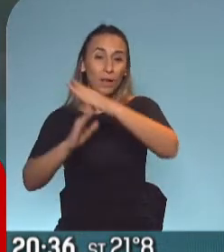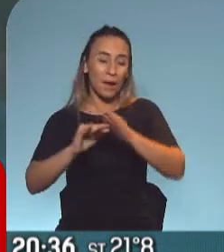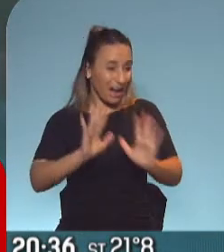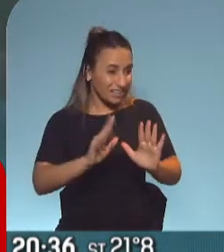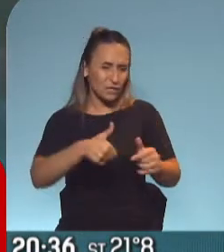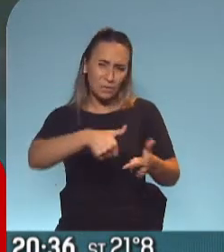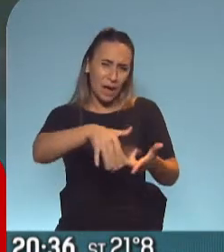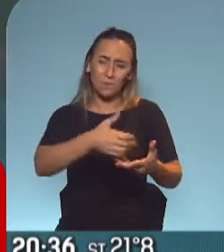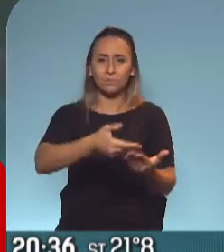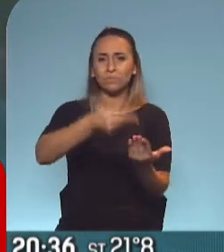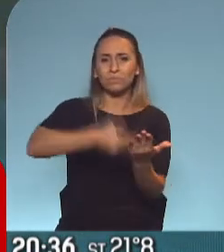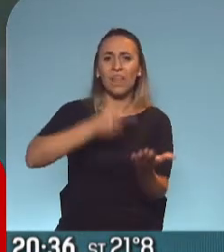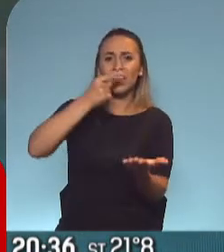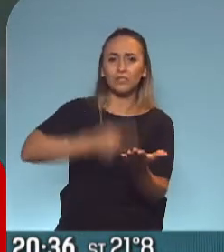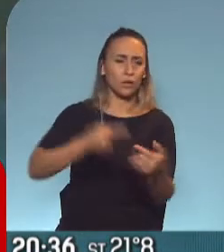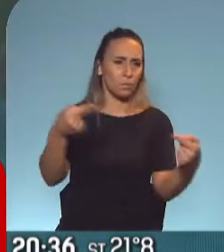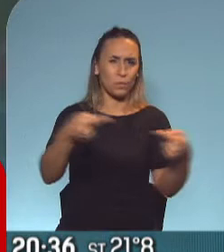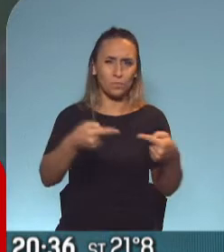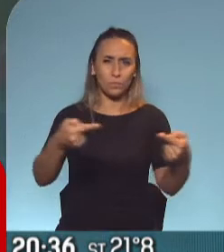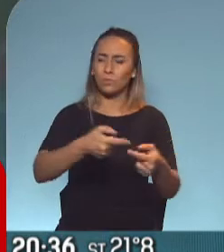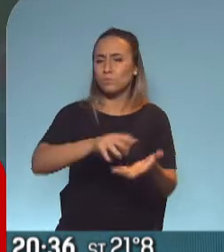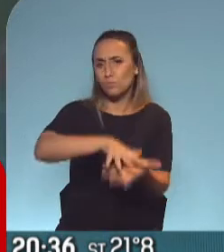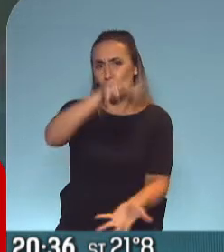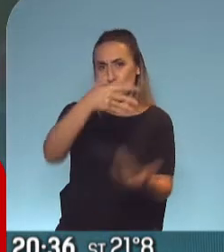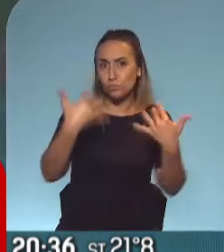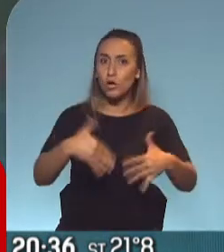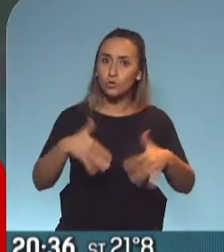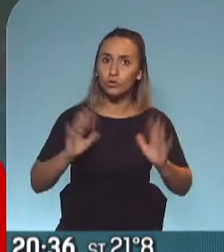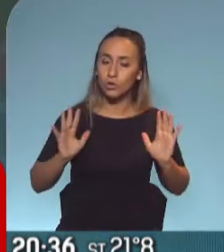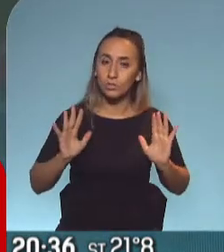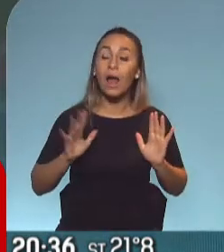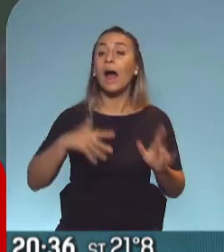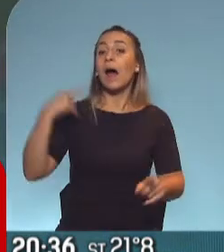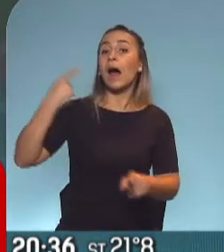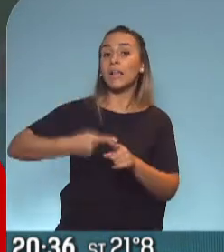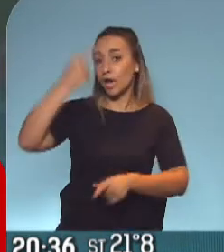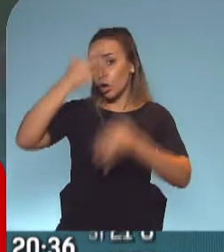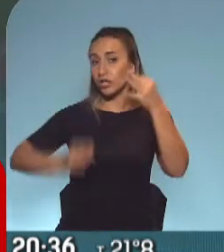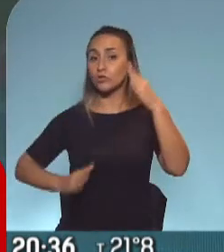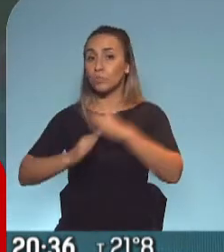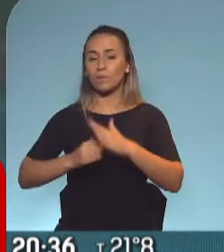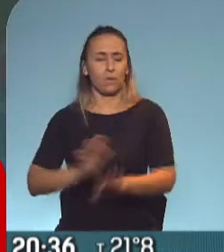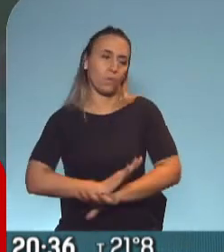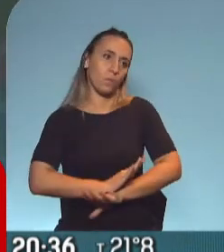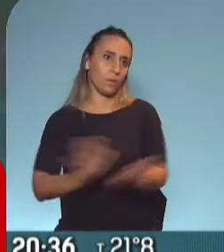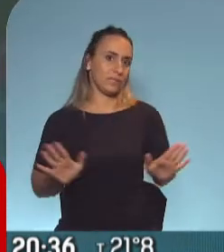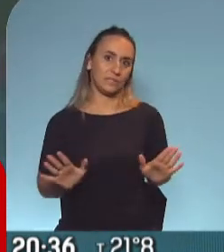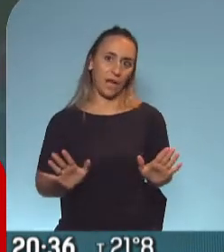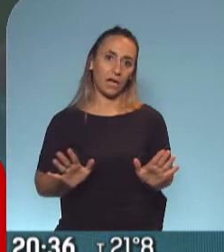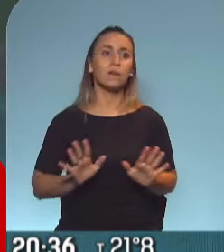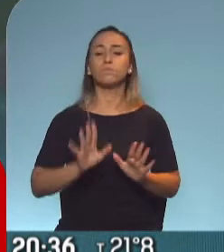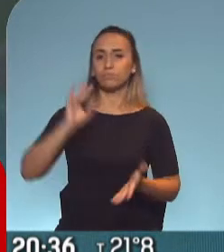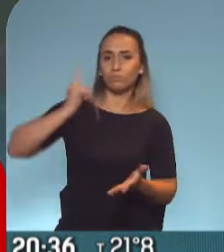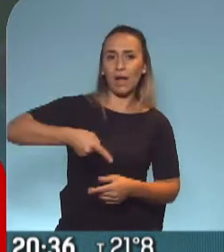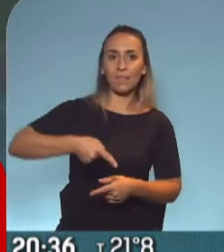Va a haber muchísimos fallos contradictorios de esta naturaleza, hasta que en un momento determinado la Corte Suprema diga, basta, muchachos, es de esta